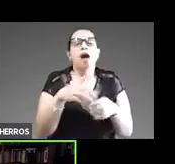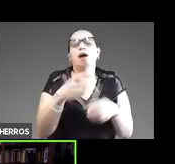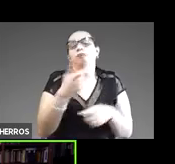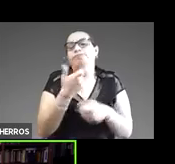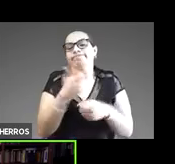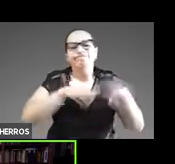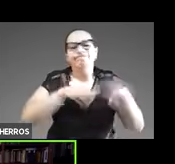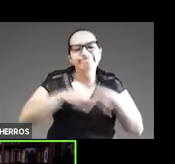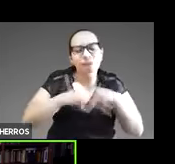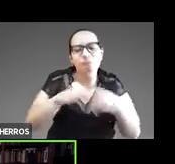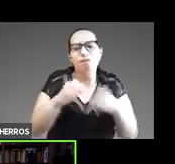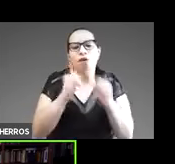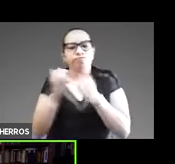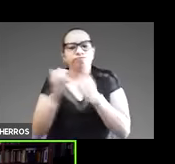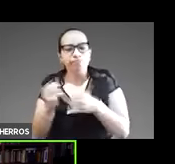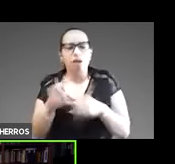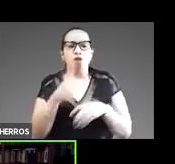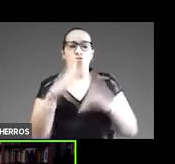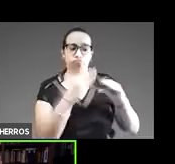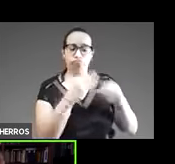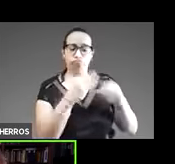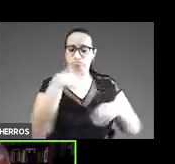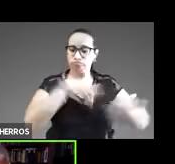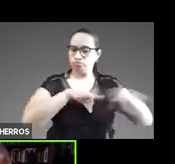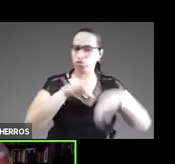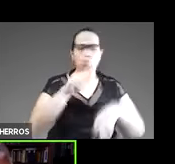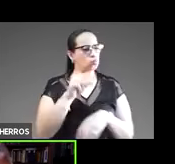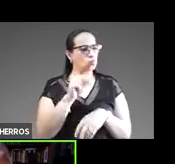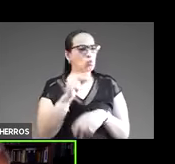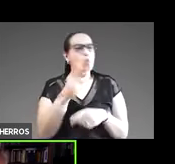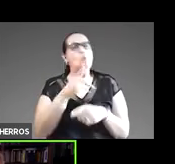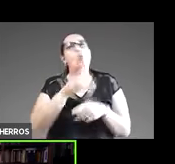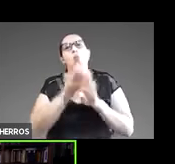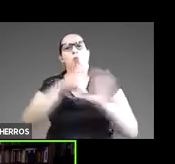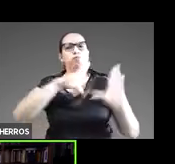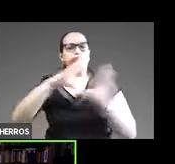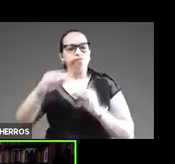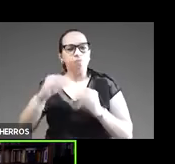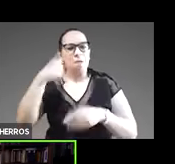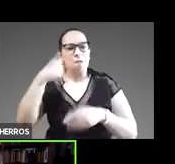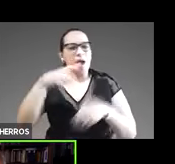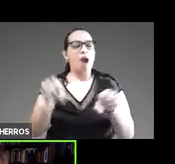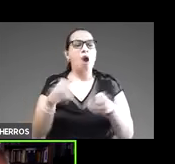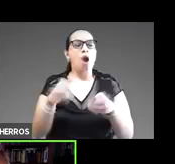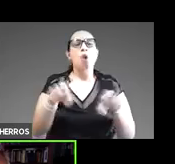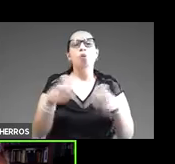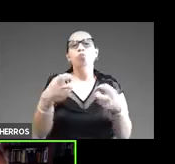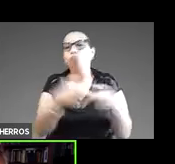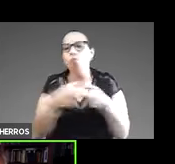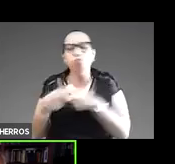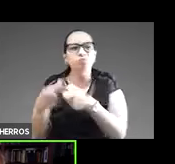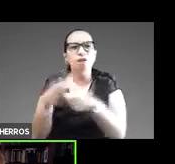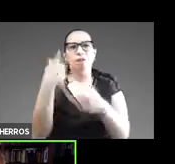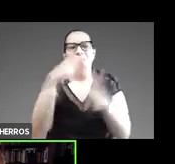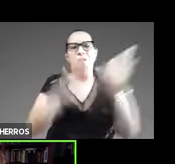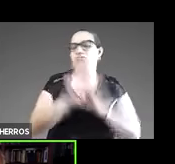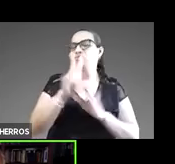para el empleo solamente, no es capacitación para el cooperativismo o el emprendimiento, es un espacio